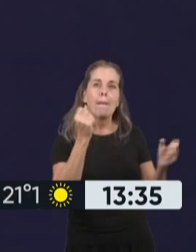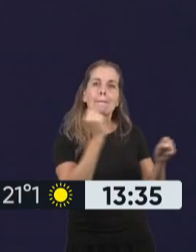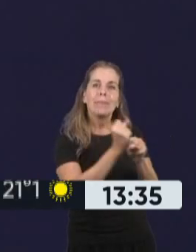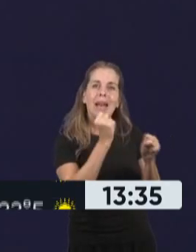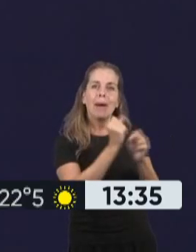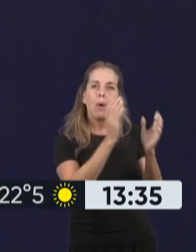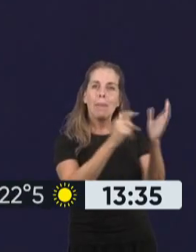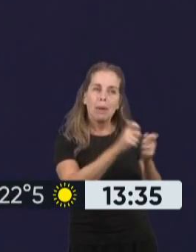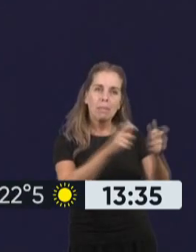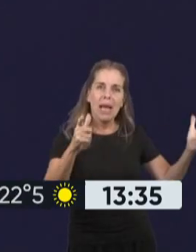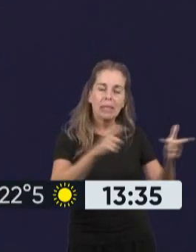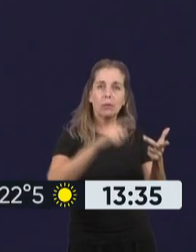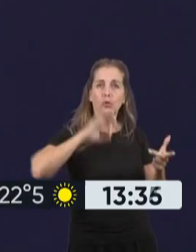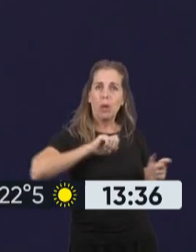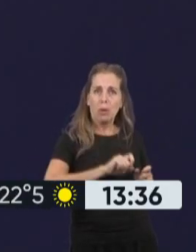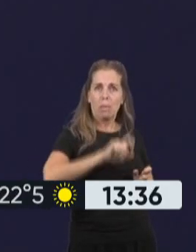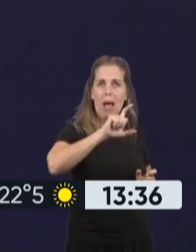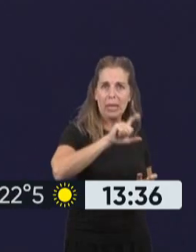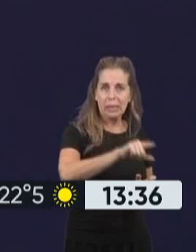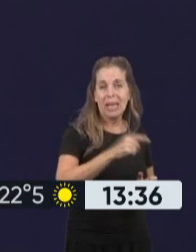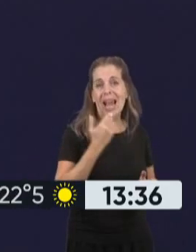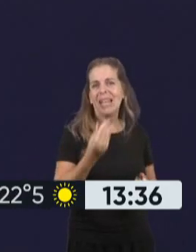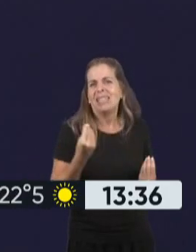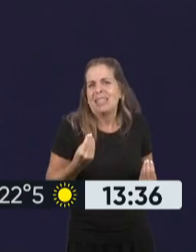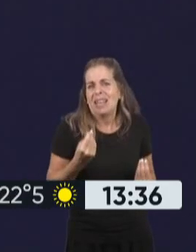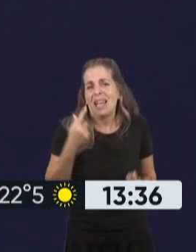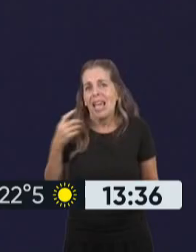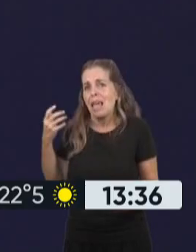trabajo y que todo eso se logre a través de inversiones.